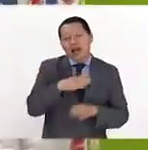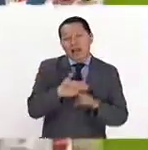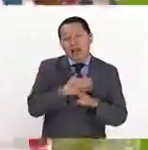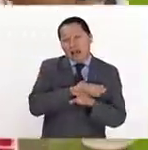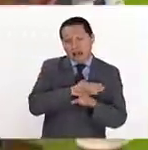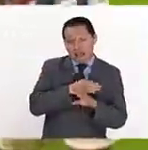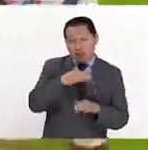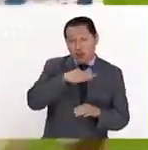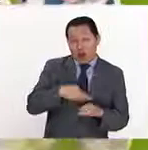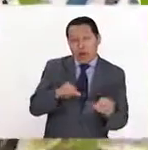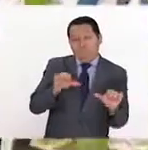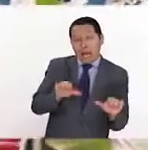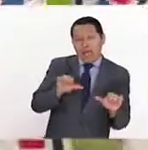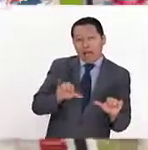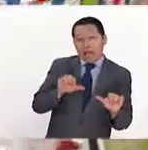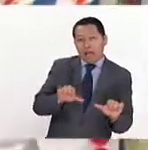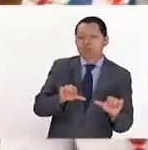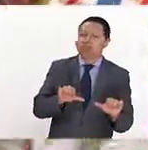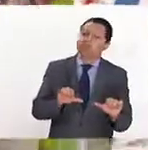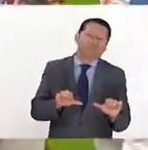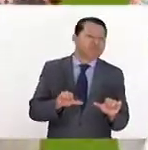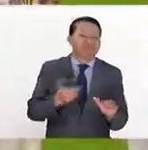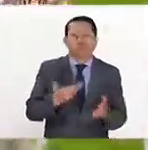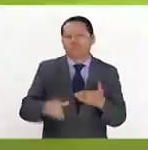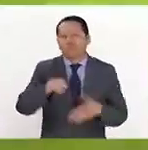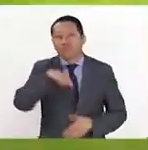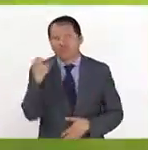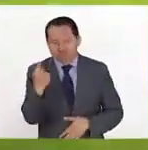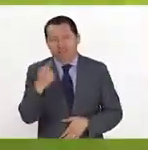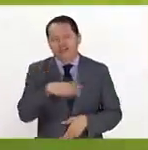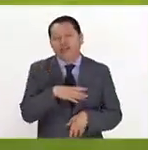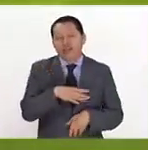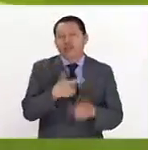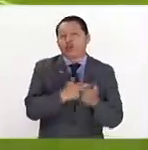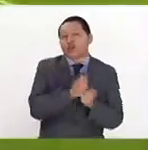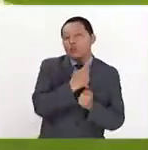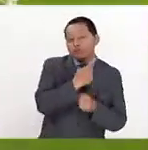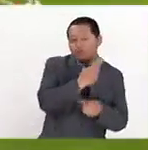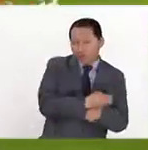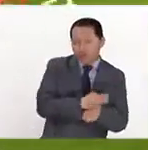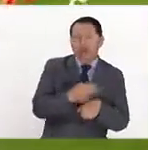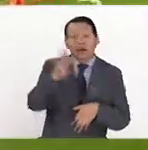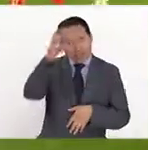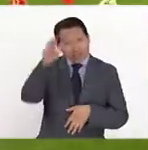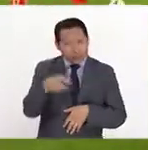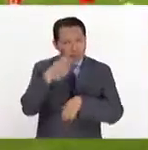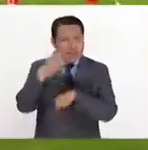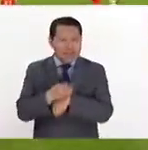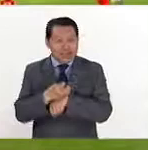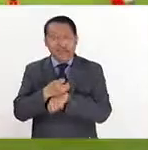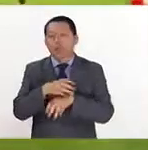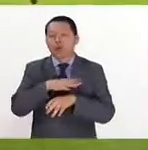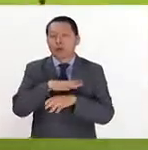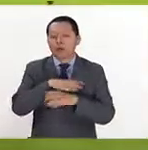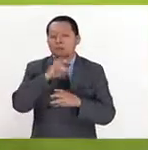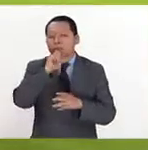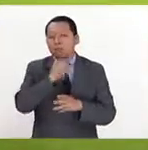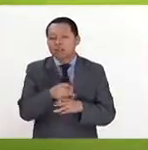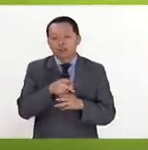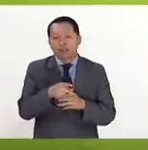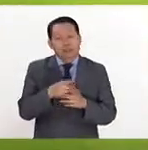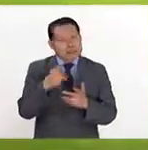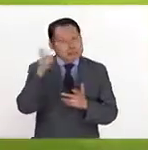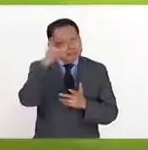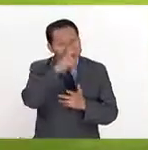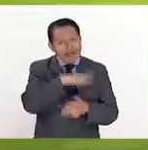las Diablas, eran las únicas que no habían perdido, ahora son segundas del grupo 1, Pachuca subió al tercero y se aprieta esto en la